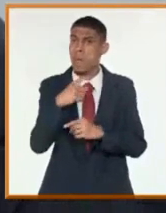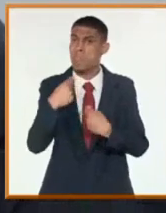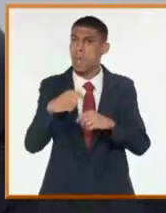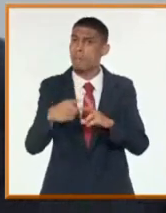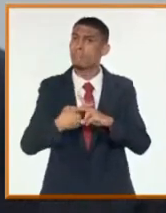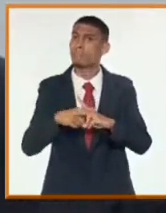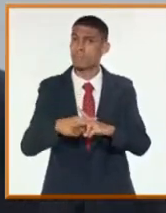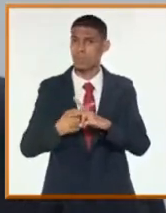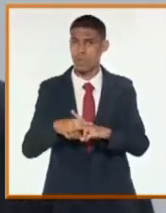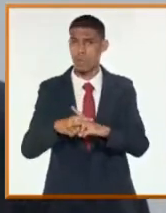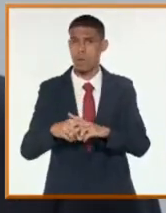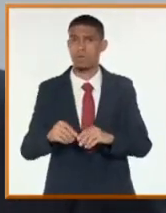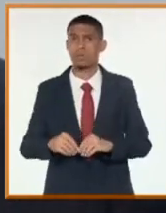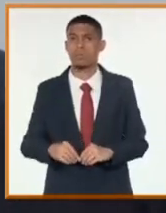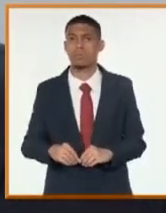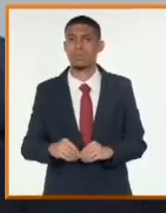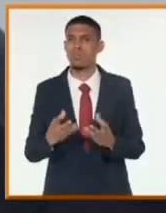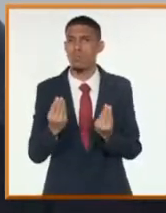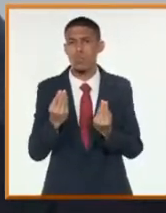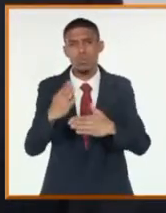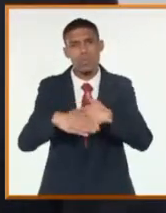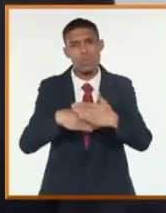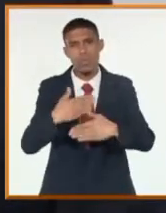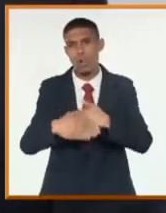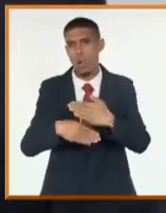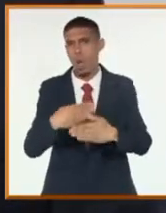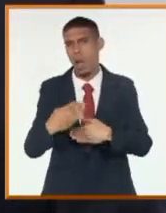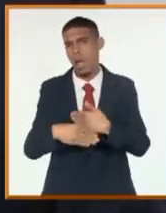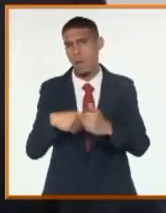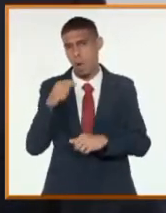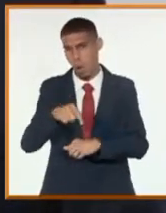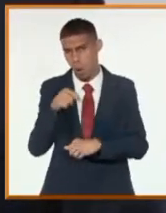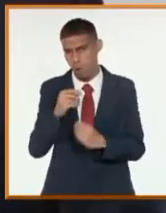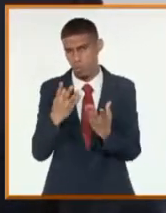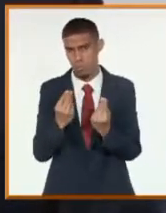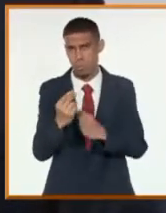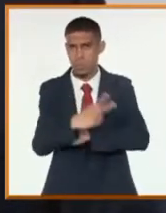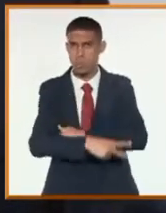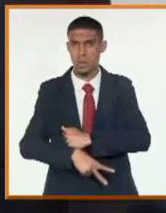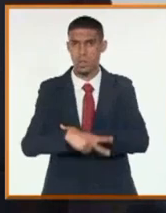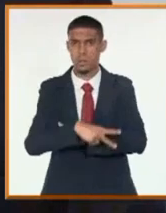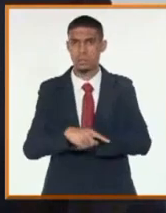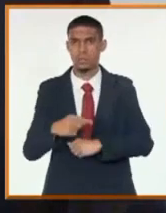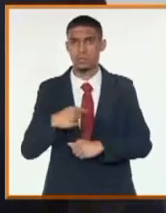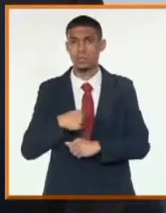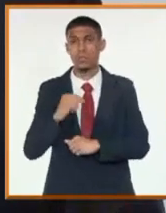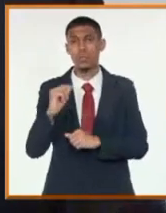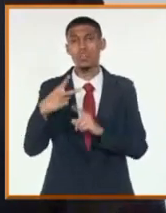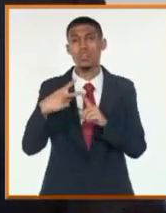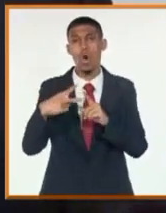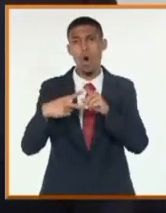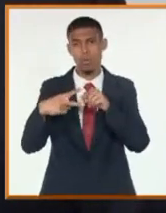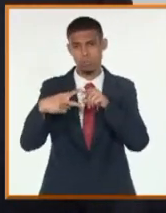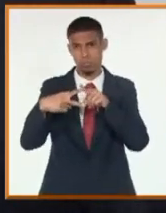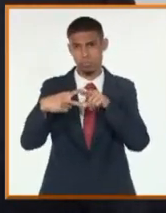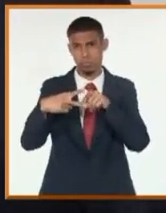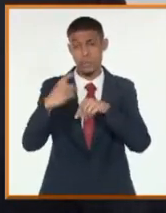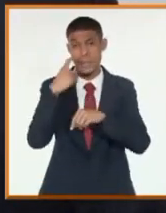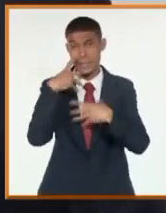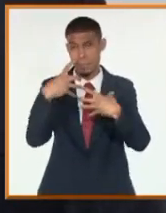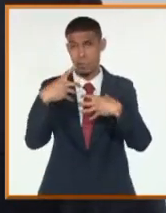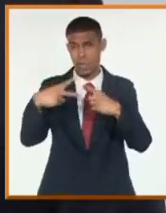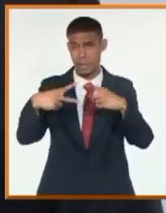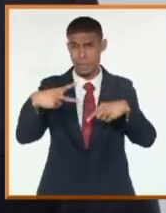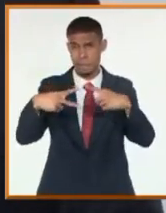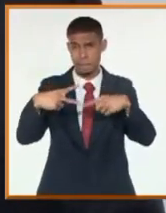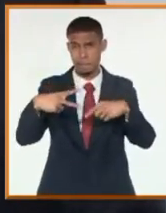están implicadas entonces con todas las problemáticas que viven nuestros países. Yo creo que hay dos elementos de consenso fundamentales